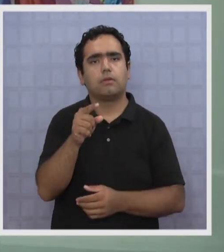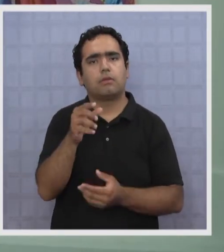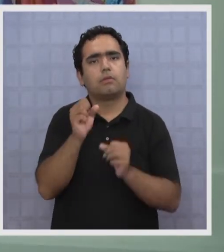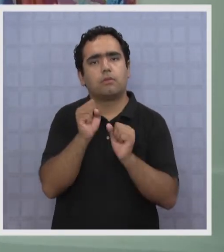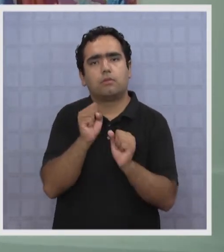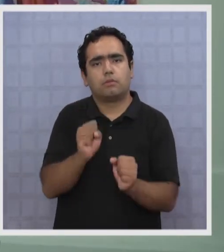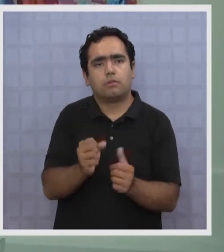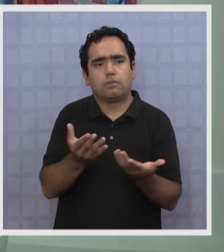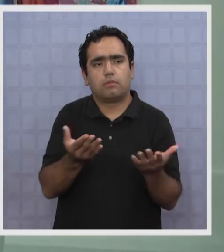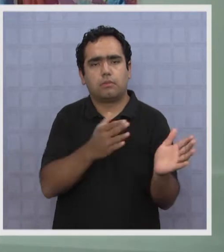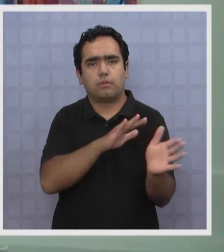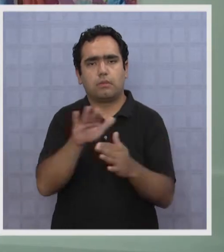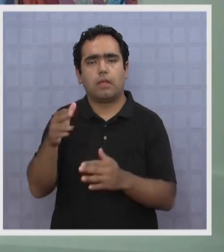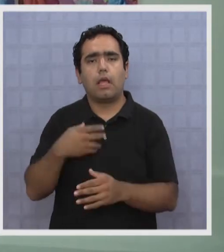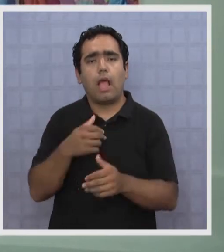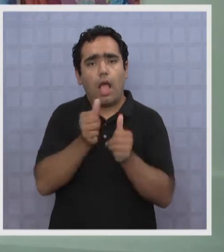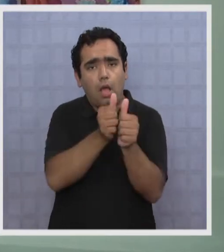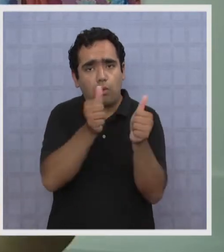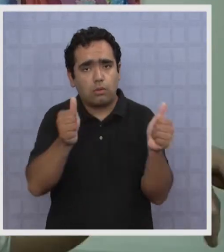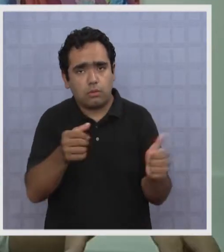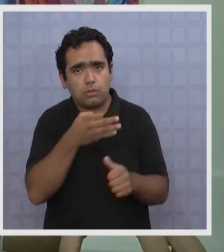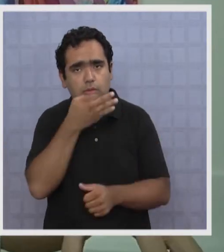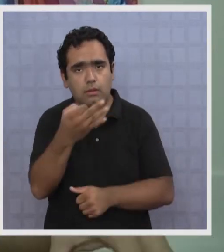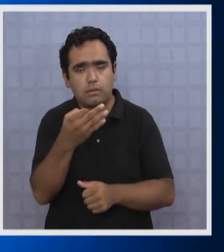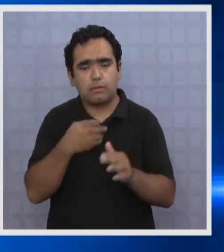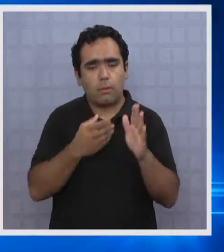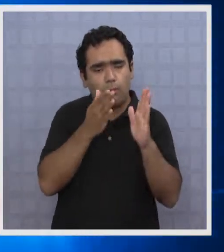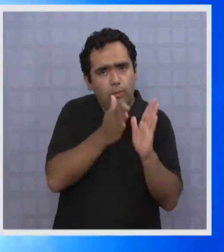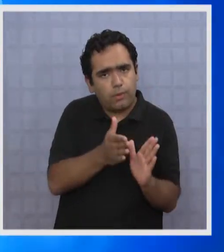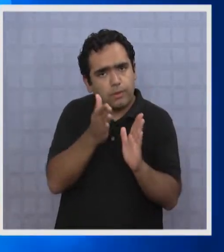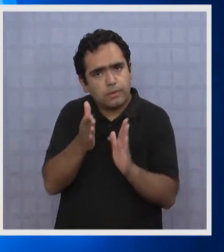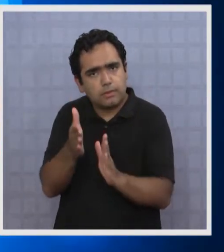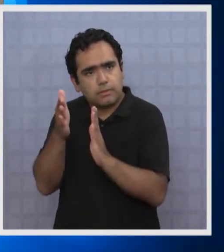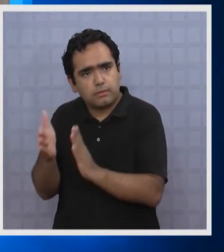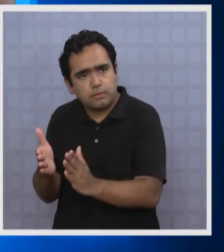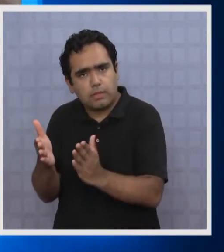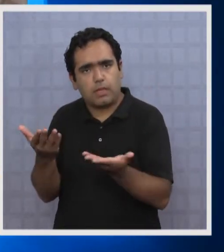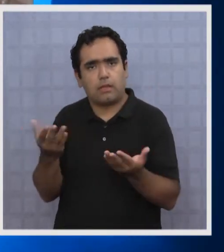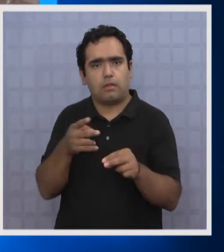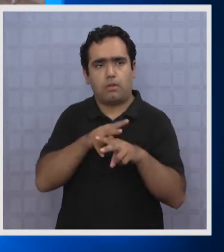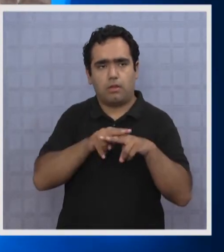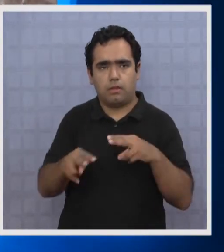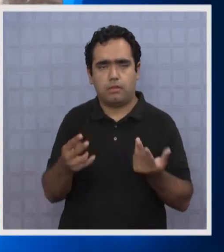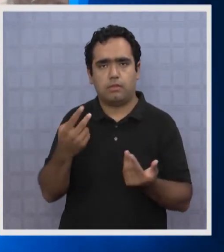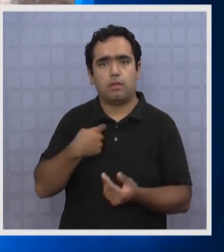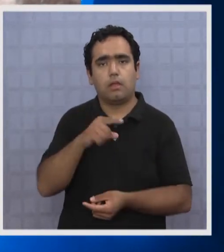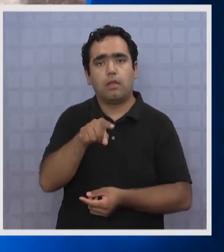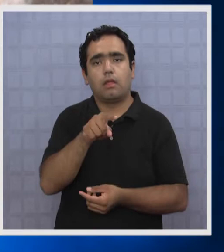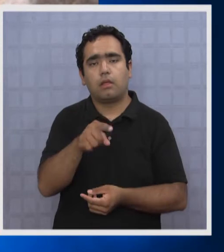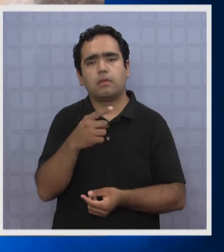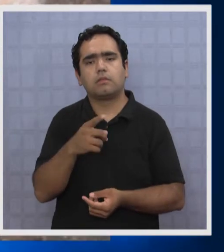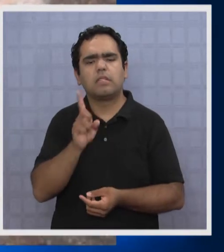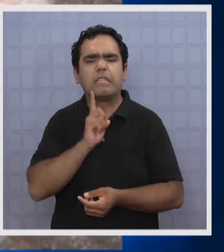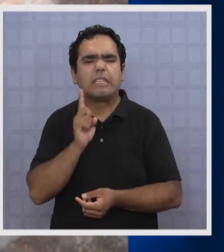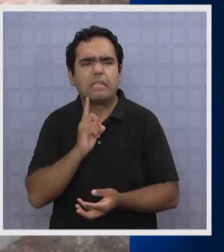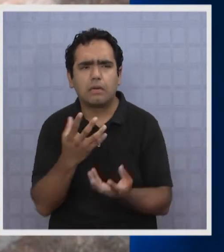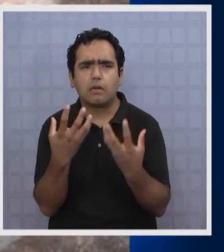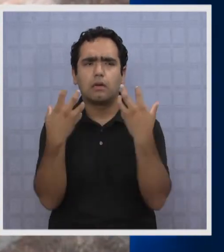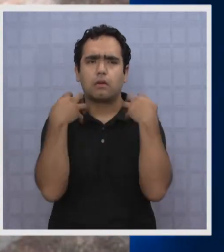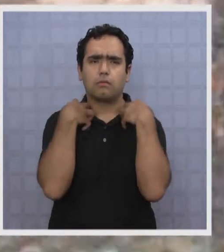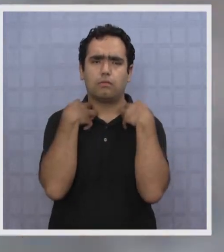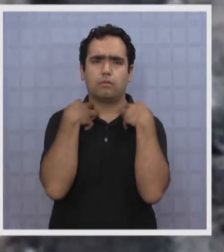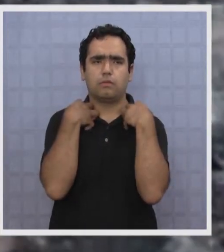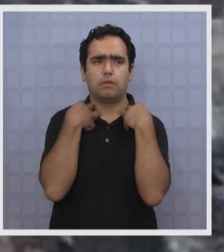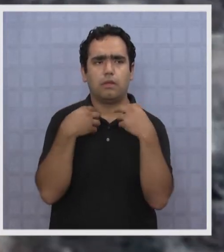28 de diciembre no se ha podido no estar cerca según la autoridad existen procedimientos que determinan los pasos a seguir